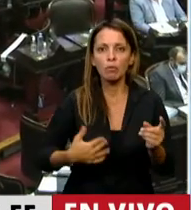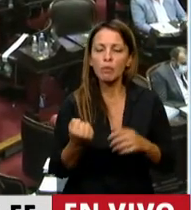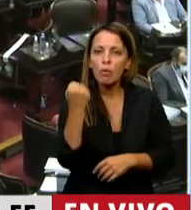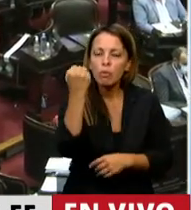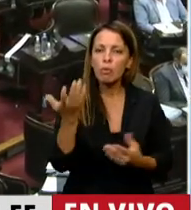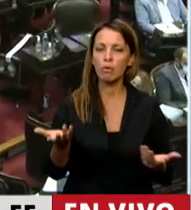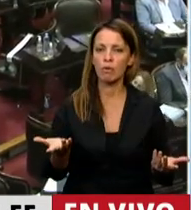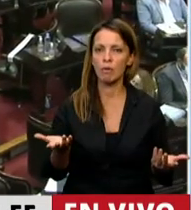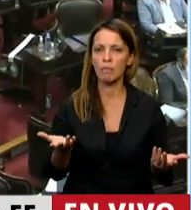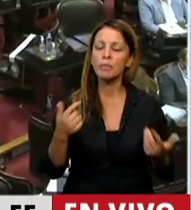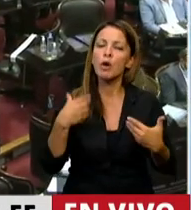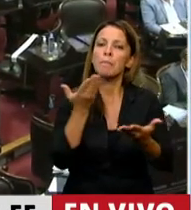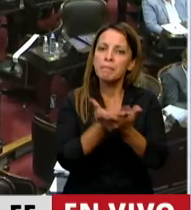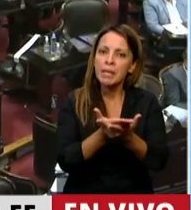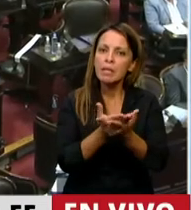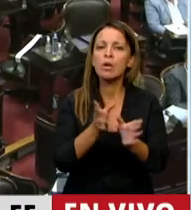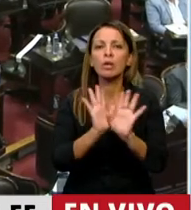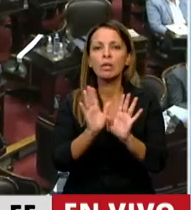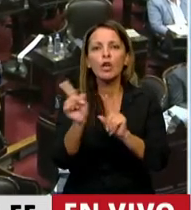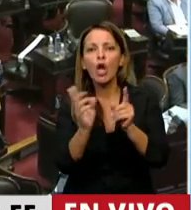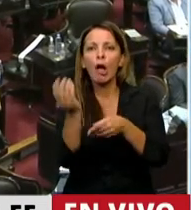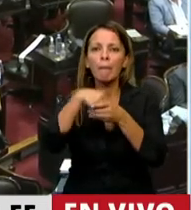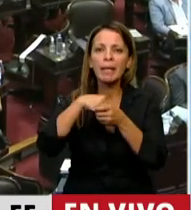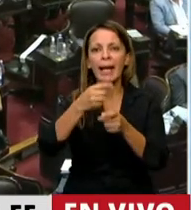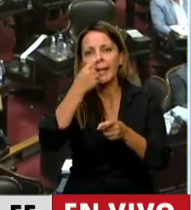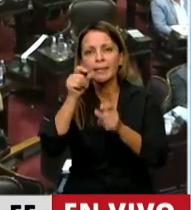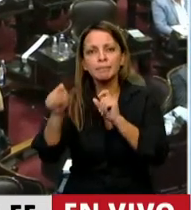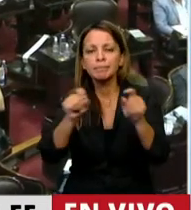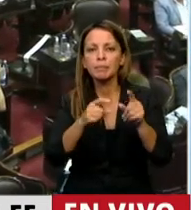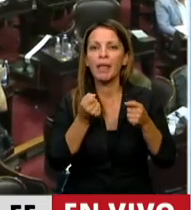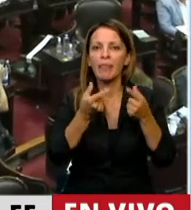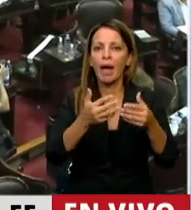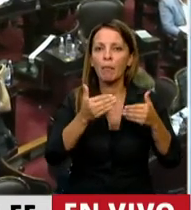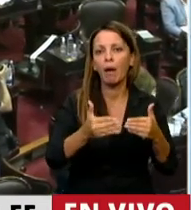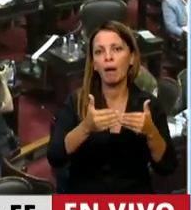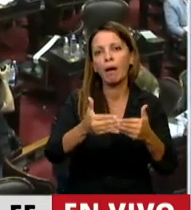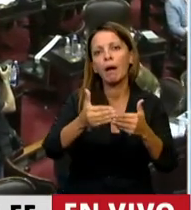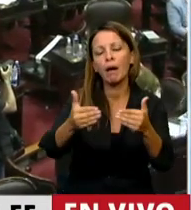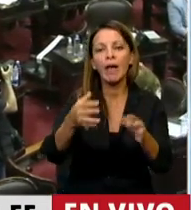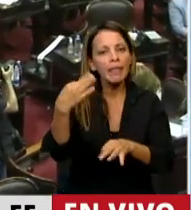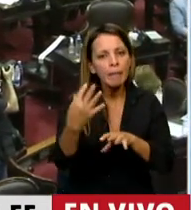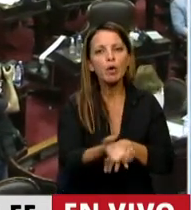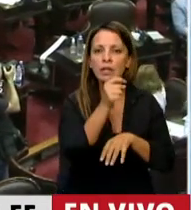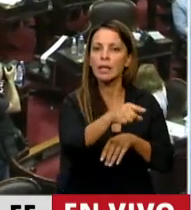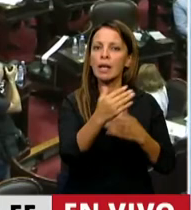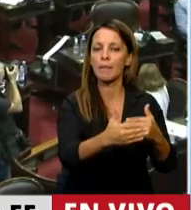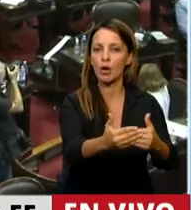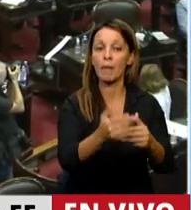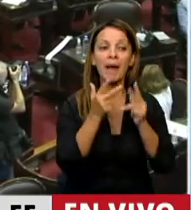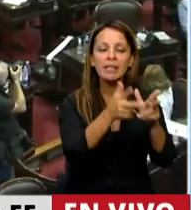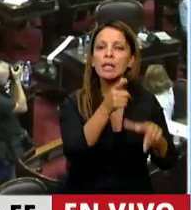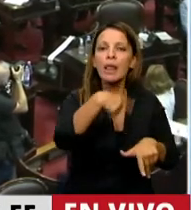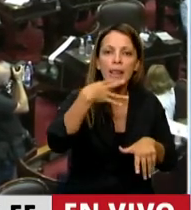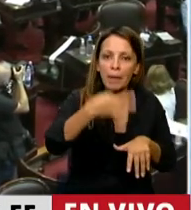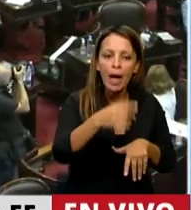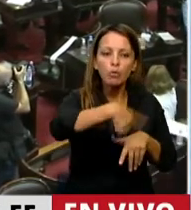Nacional. Y apelo a que no entres interés en que atrasan, porque tenemos que lograr la prórroga para decirle todo lo que hicieron hasta acá es